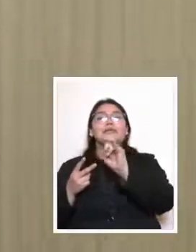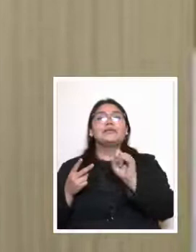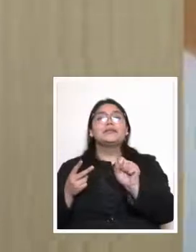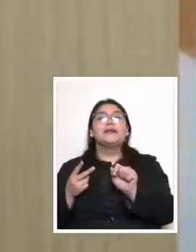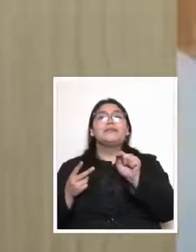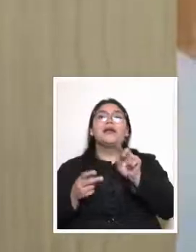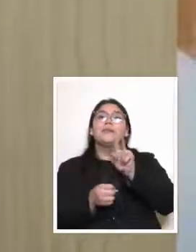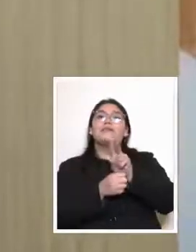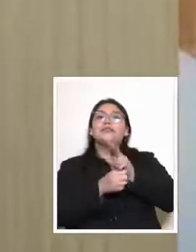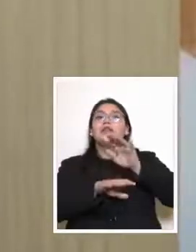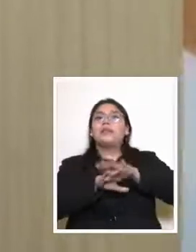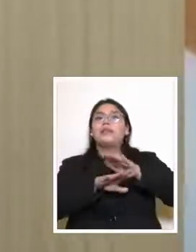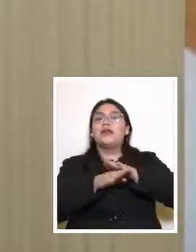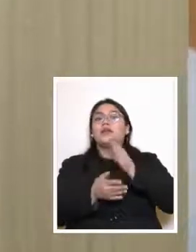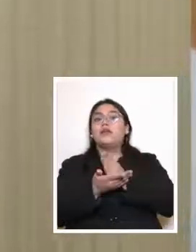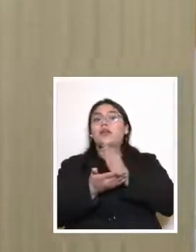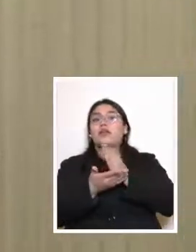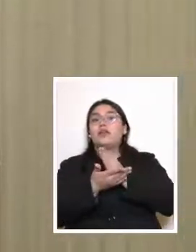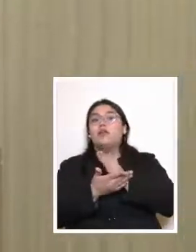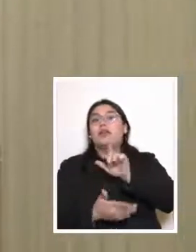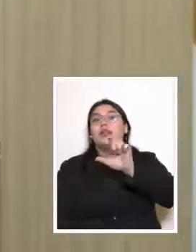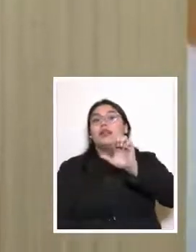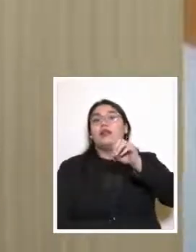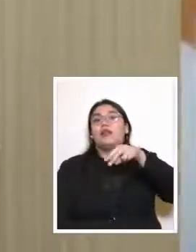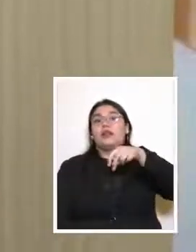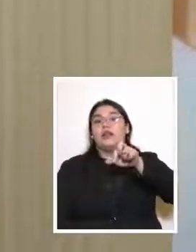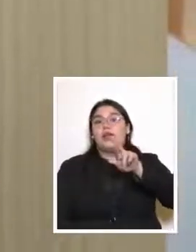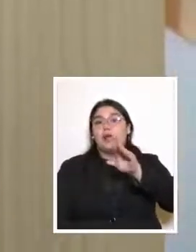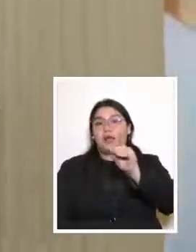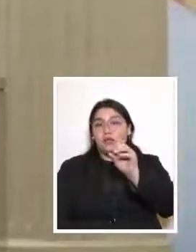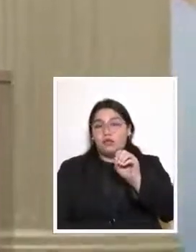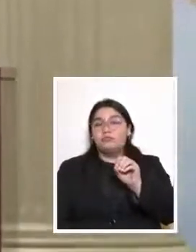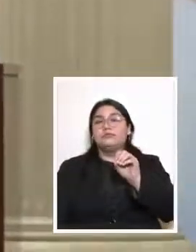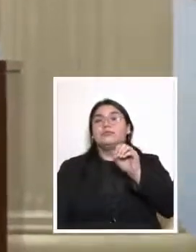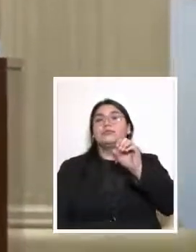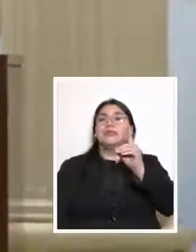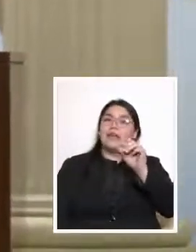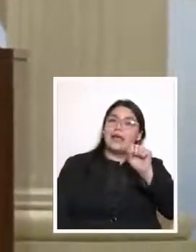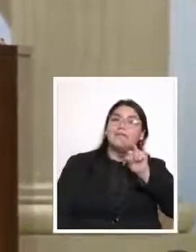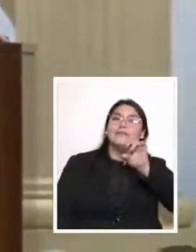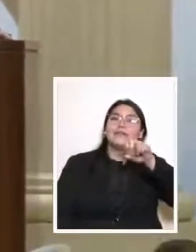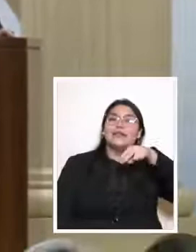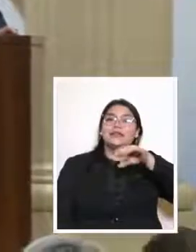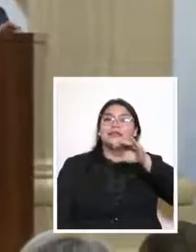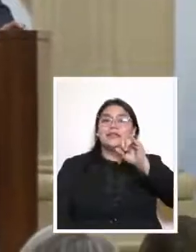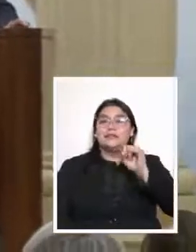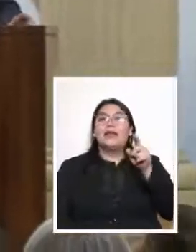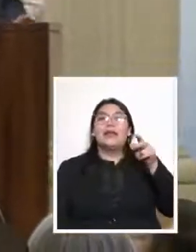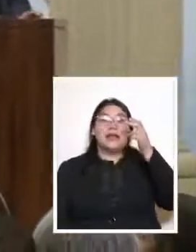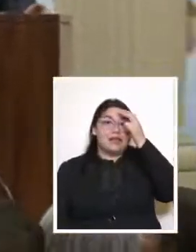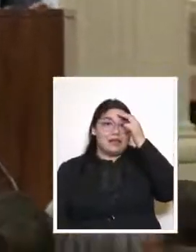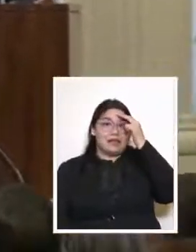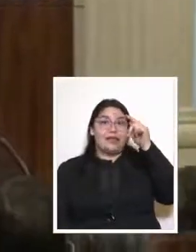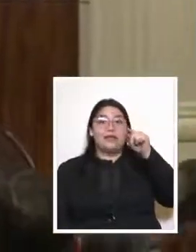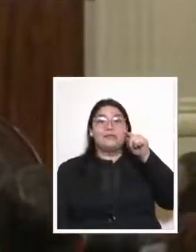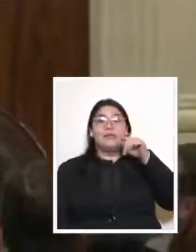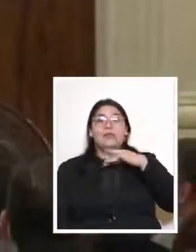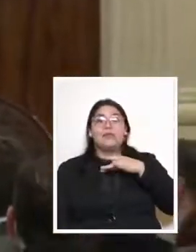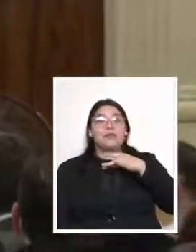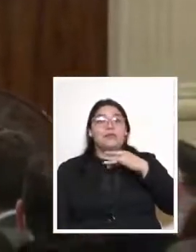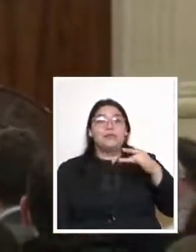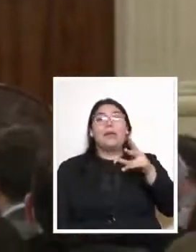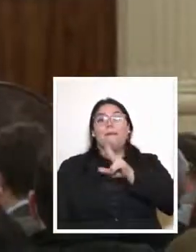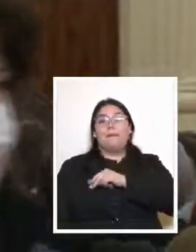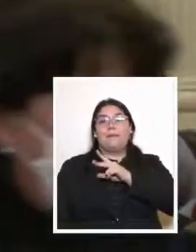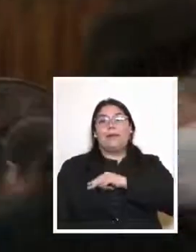matemáticas del Colegio Leonardo da Vinci de Vicuña, en la región de Coquimbo, y es la flamante ganadora del Global Teacher Prize Chile 2022, así